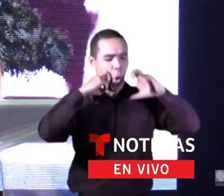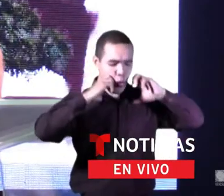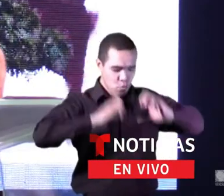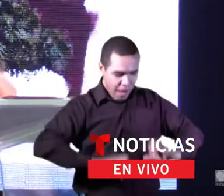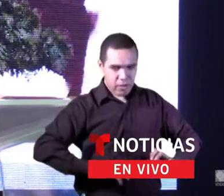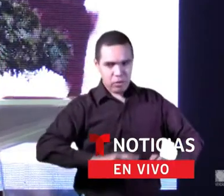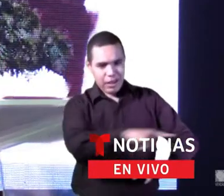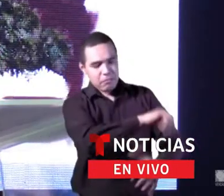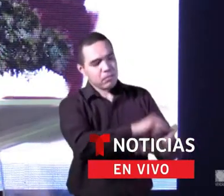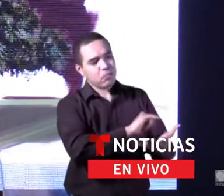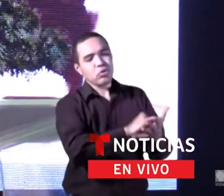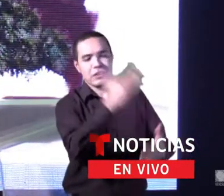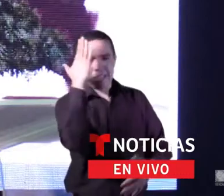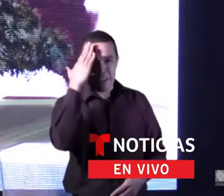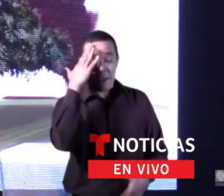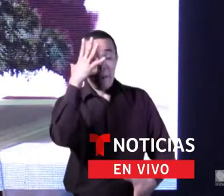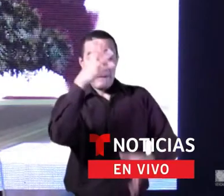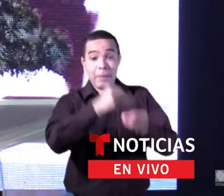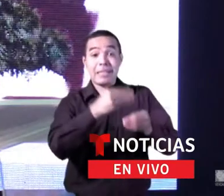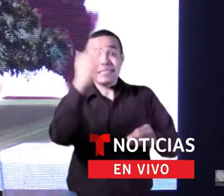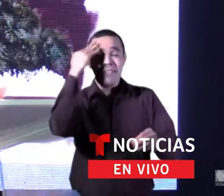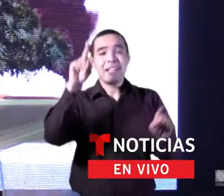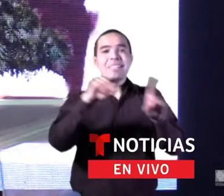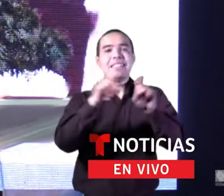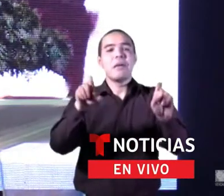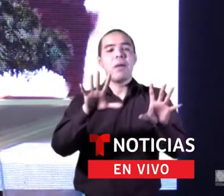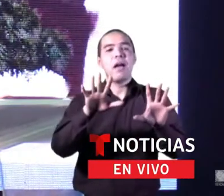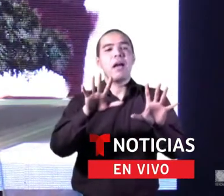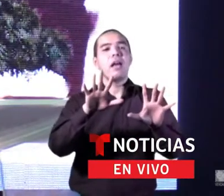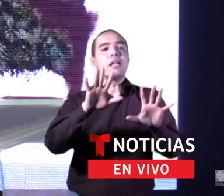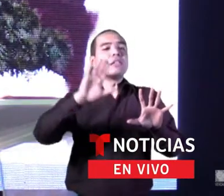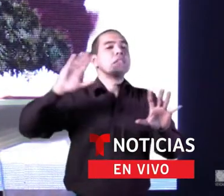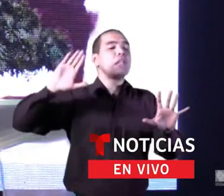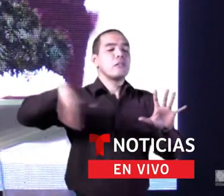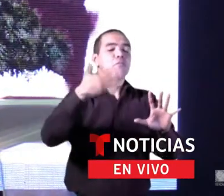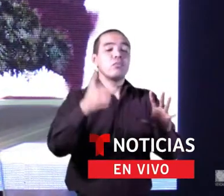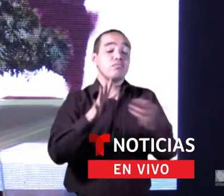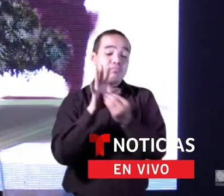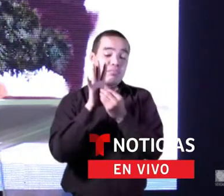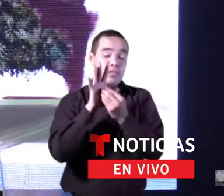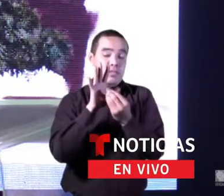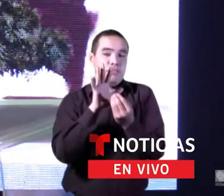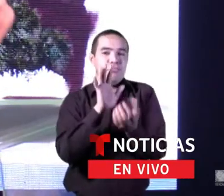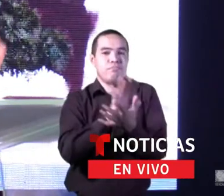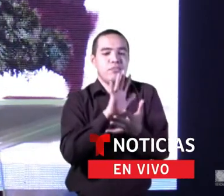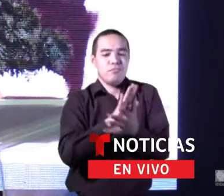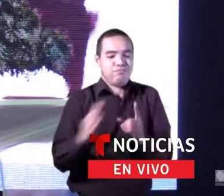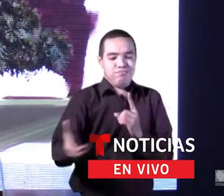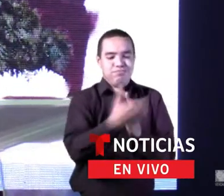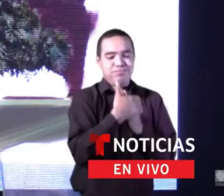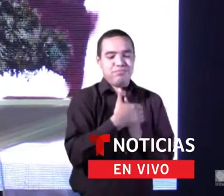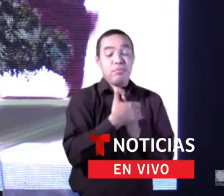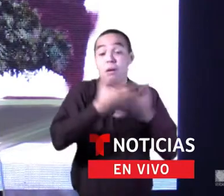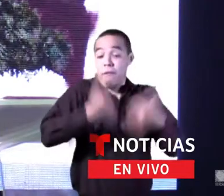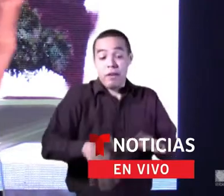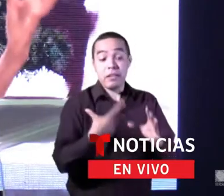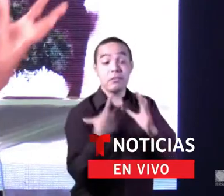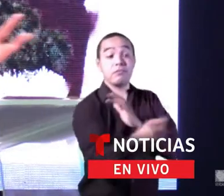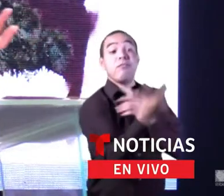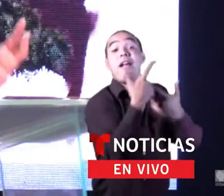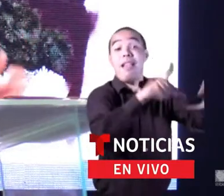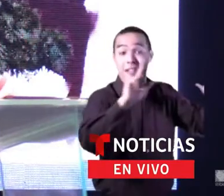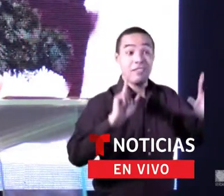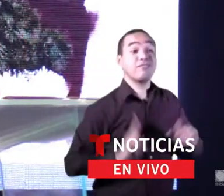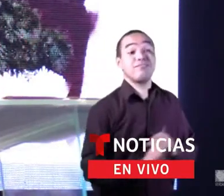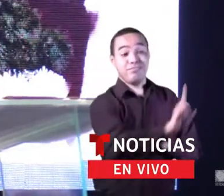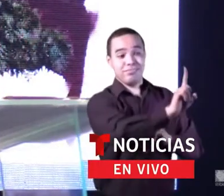estigmatización de las cuales hemos sido víctimas porque sí las víctimas todos los que nos